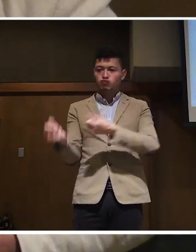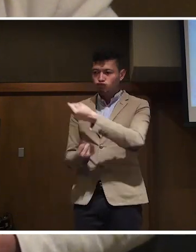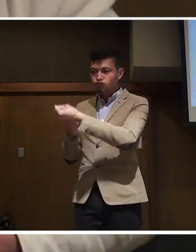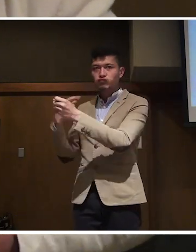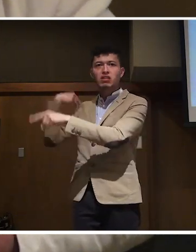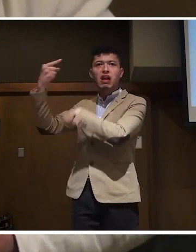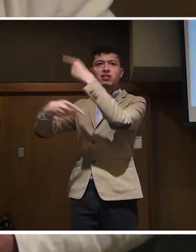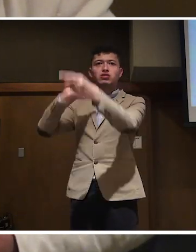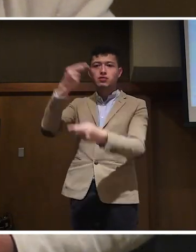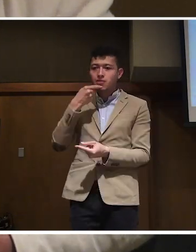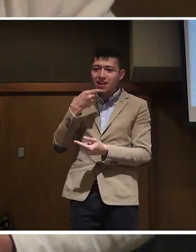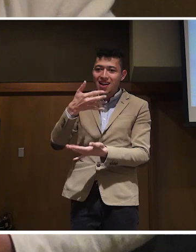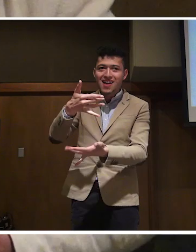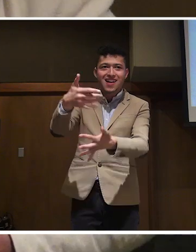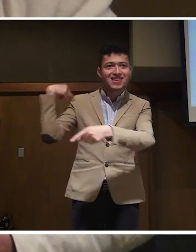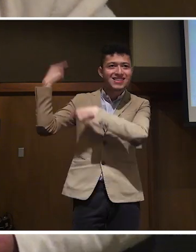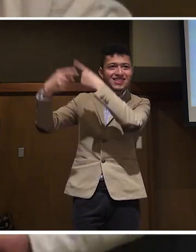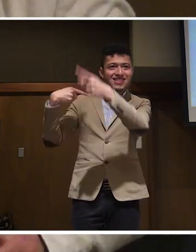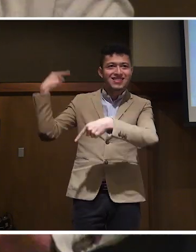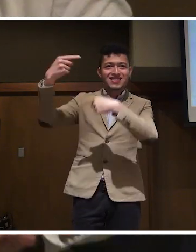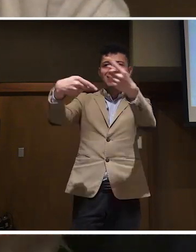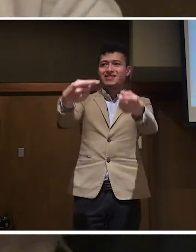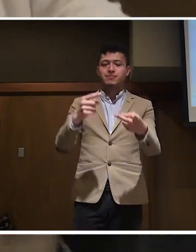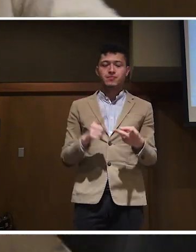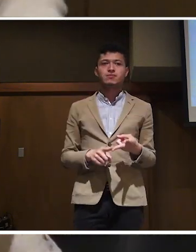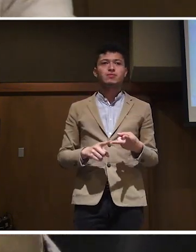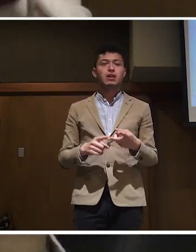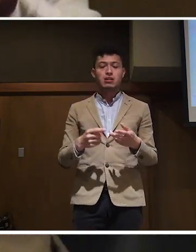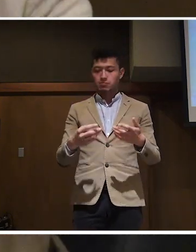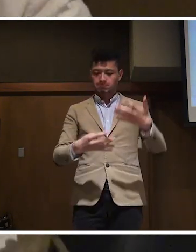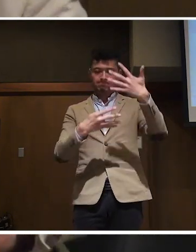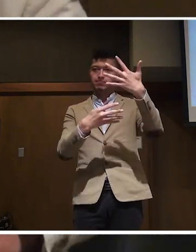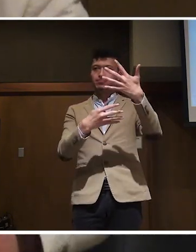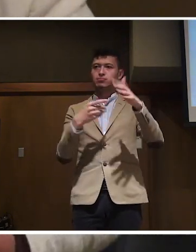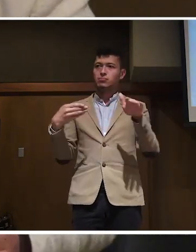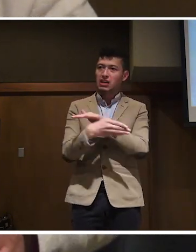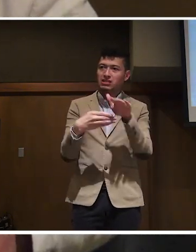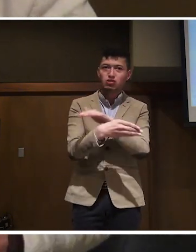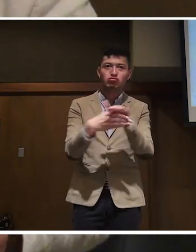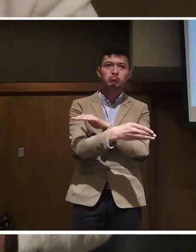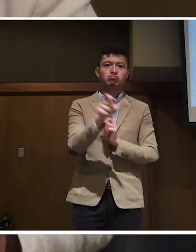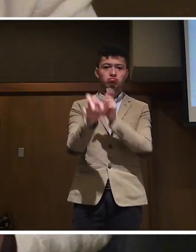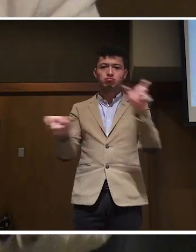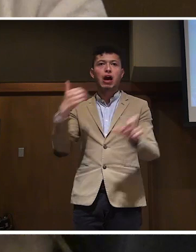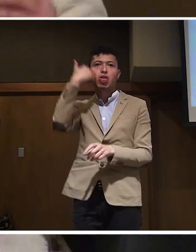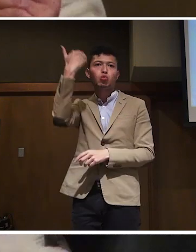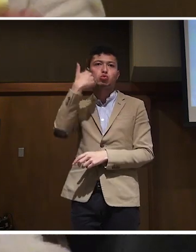oral. 9, garantizar a todos los ciudadanos el acceso a la información comunitaria. Digamos, esos serían los más